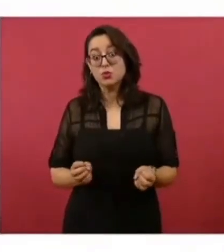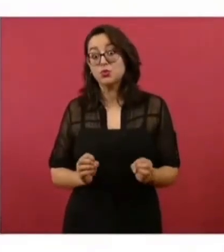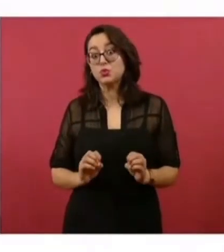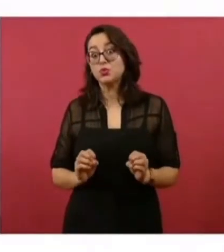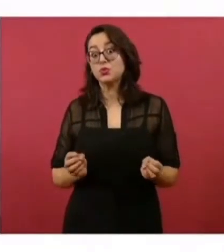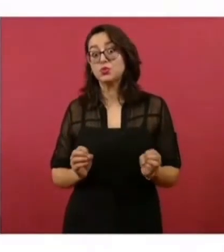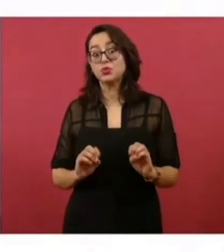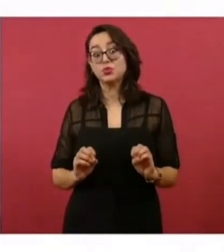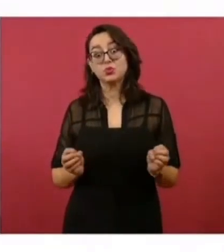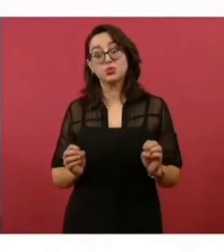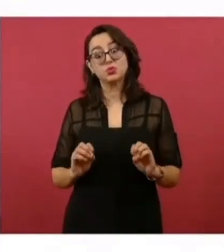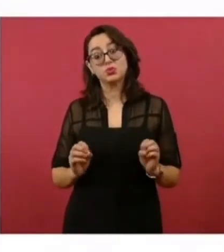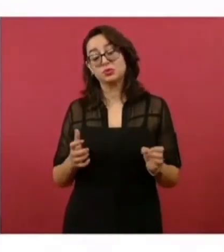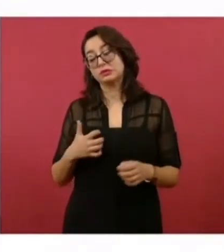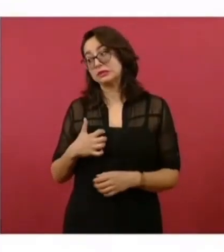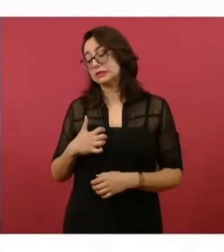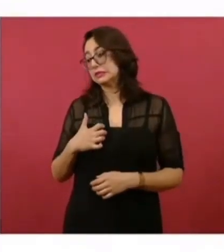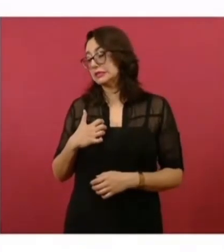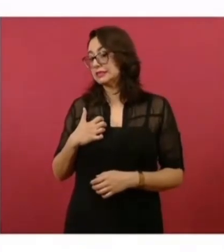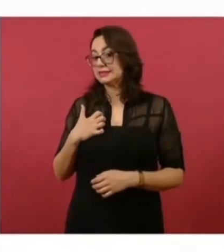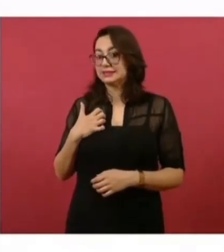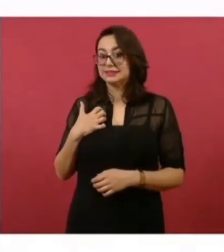Eso sí calienta.